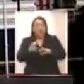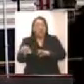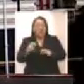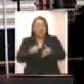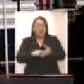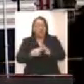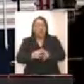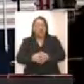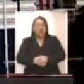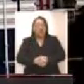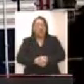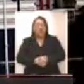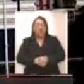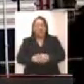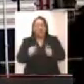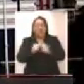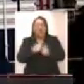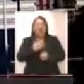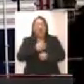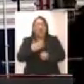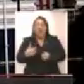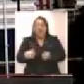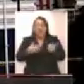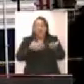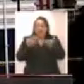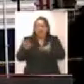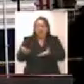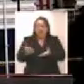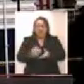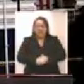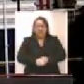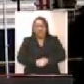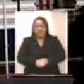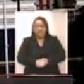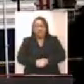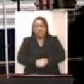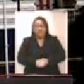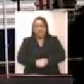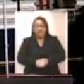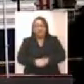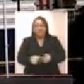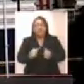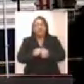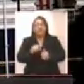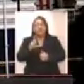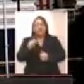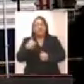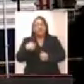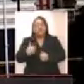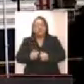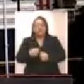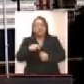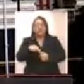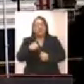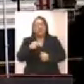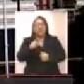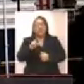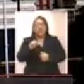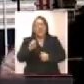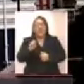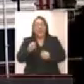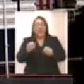hacen con el presidente, si eso lo hacen con la señora Nadine Heredia, imagínense